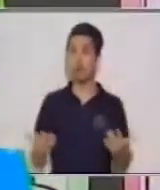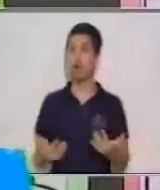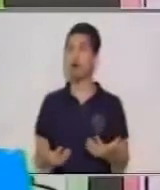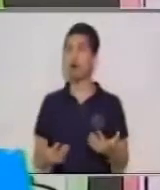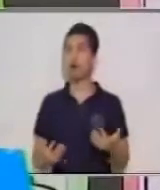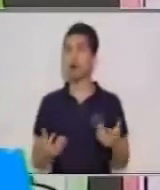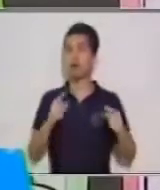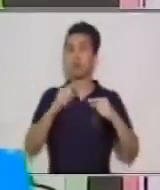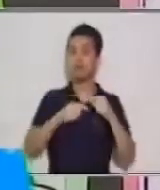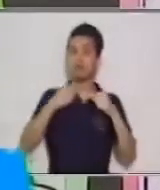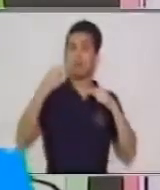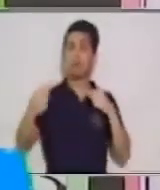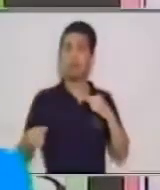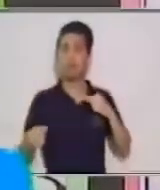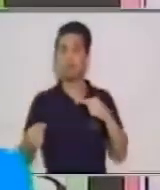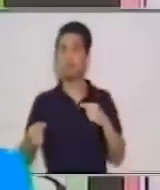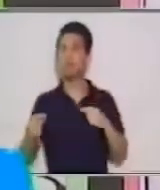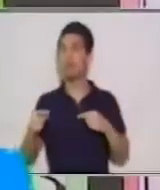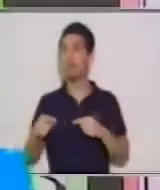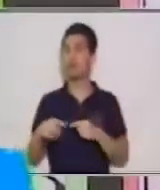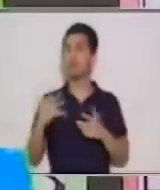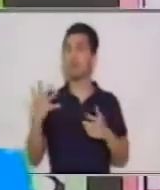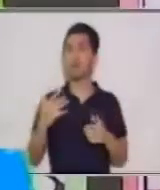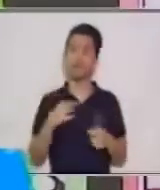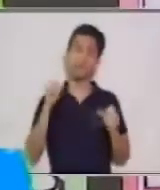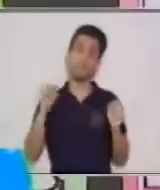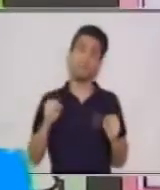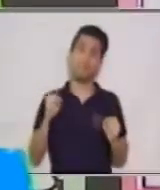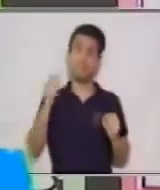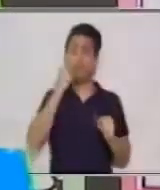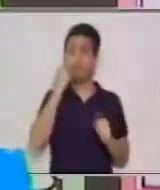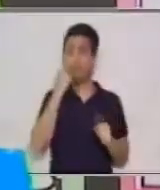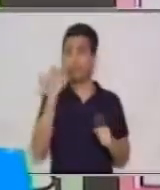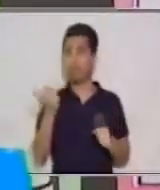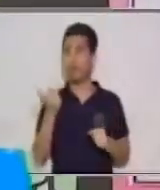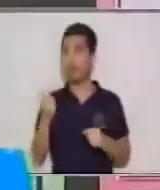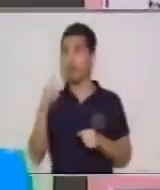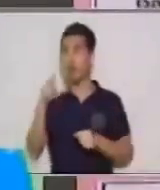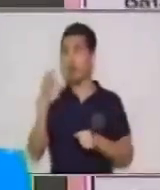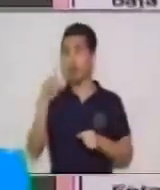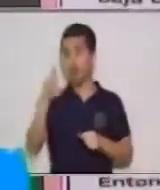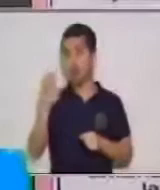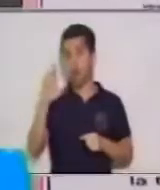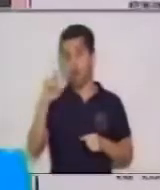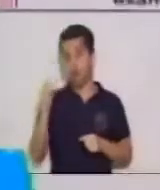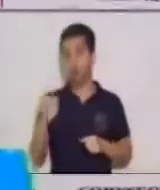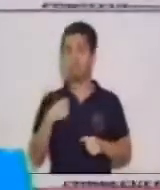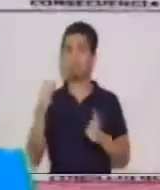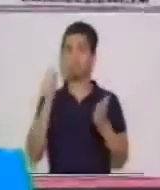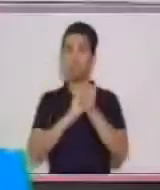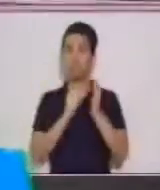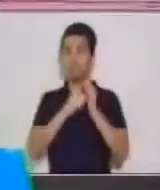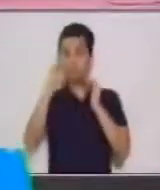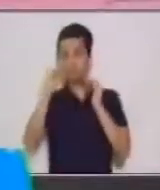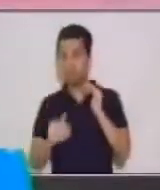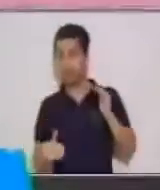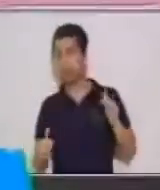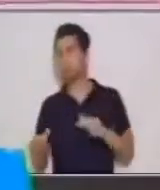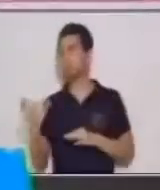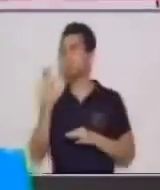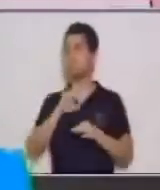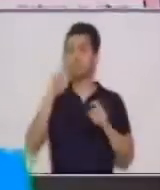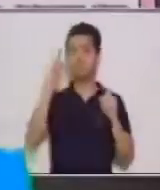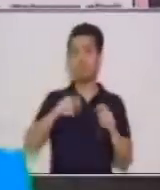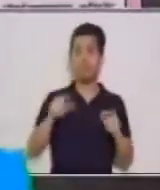ser mi consecuencia? ¿Podría enfermar de cólera? ¿Obtendré baja calificación en el examen? ¿Debemos abrir todas